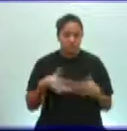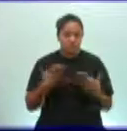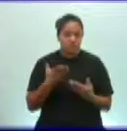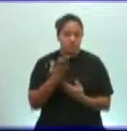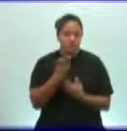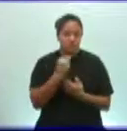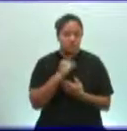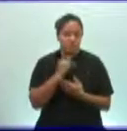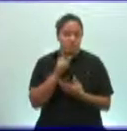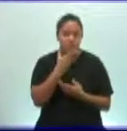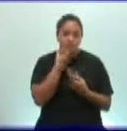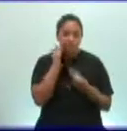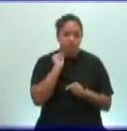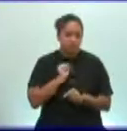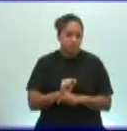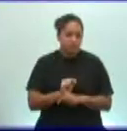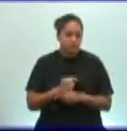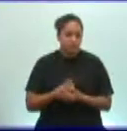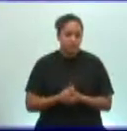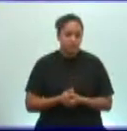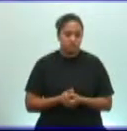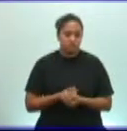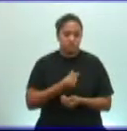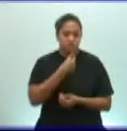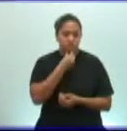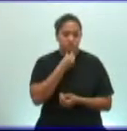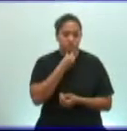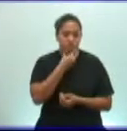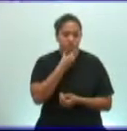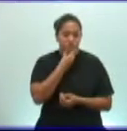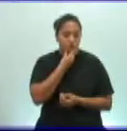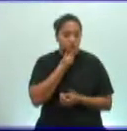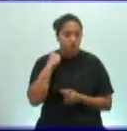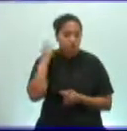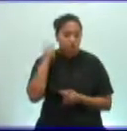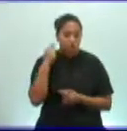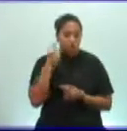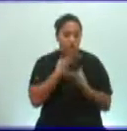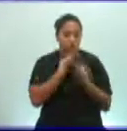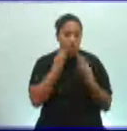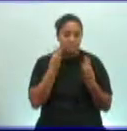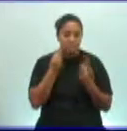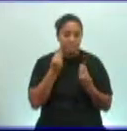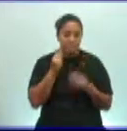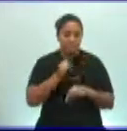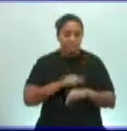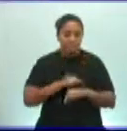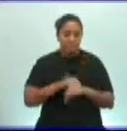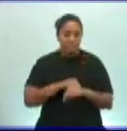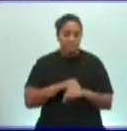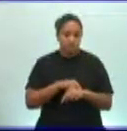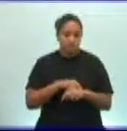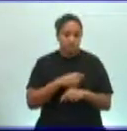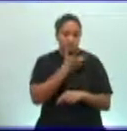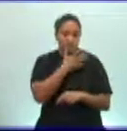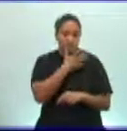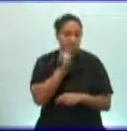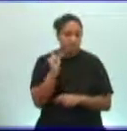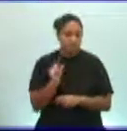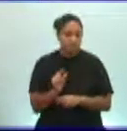le replica: «Joven loco, pierdes el tiempo. ¿Te parece poco?». Excelente texto